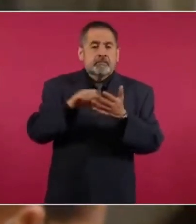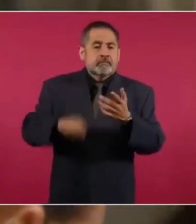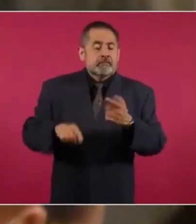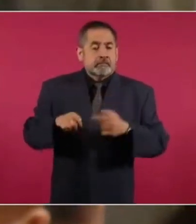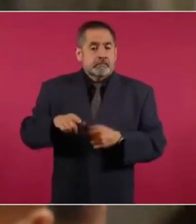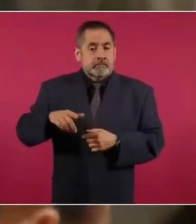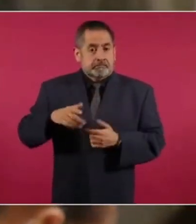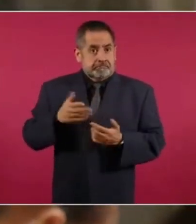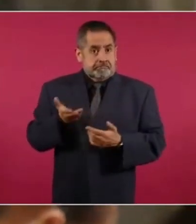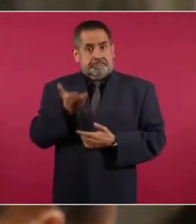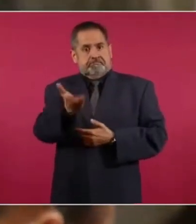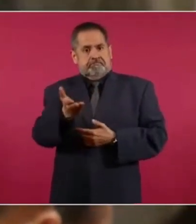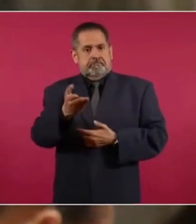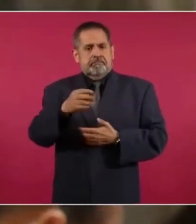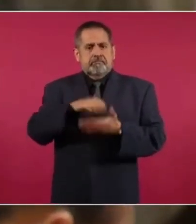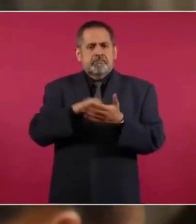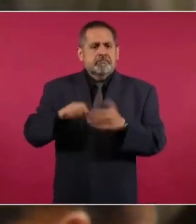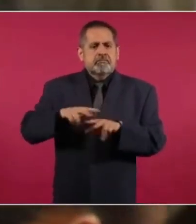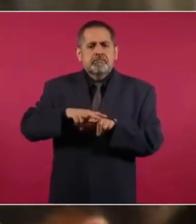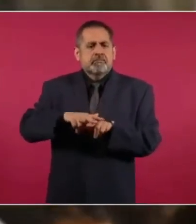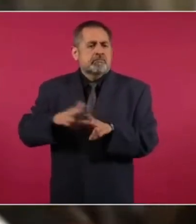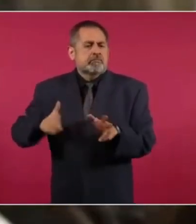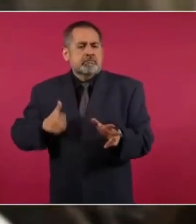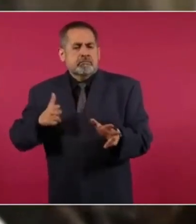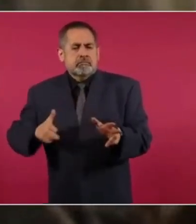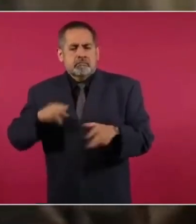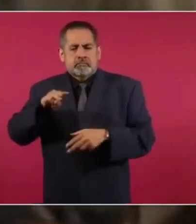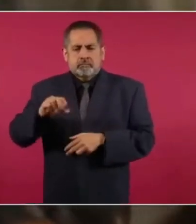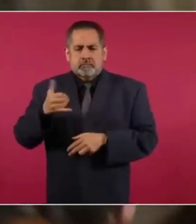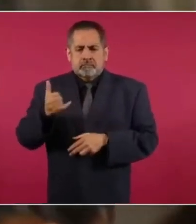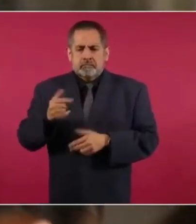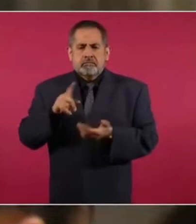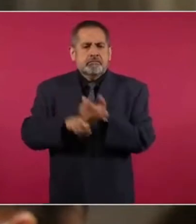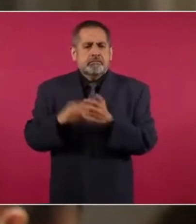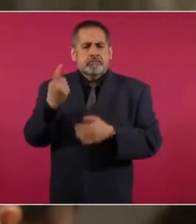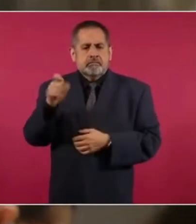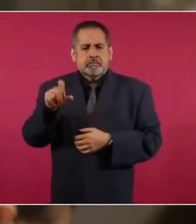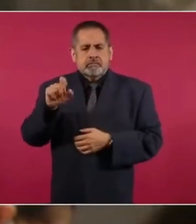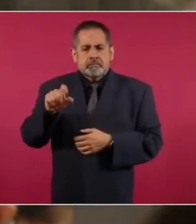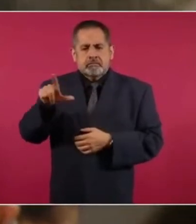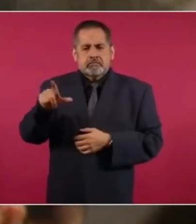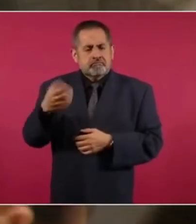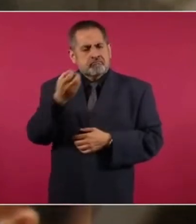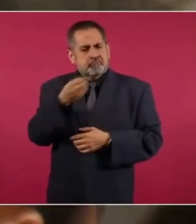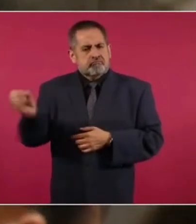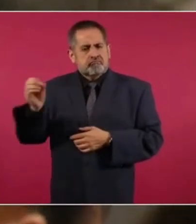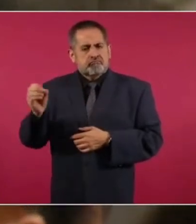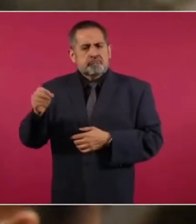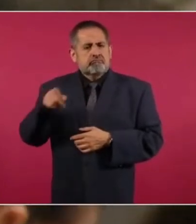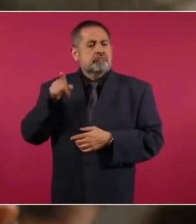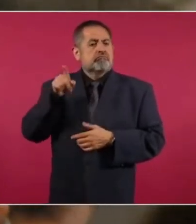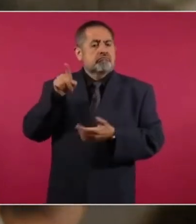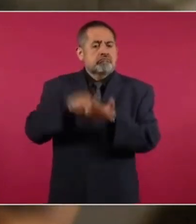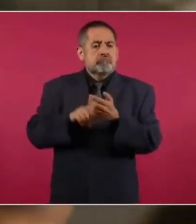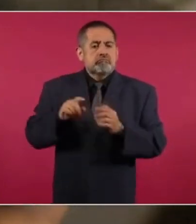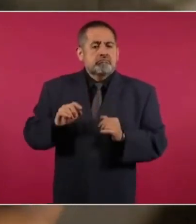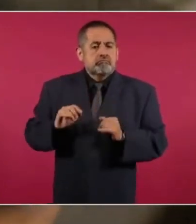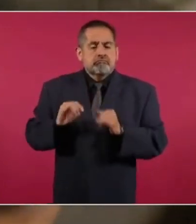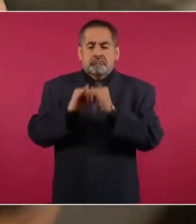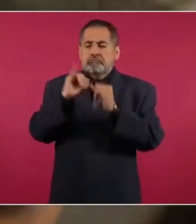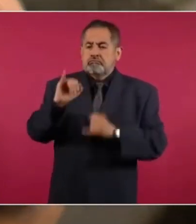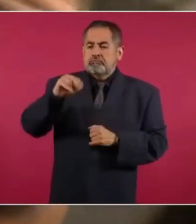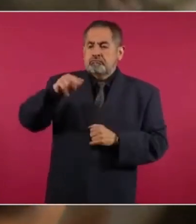como el que planteamos hoy, como el del Tren Maya, donde hay alrededor de 127 órdenes del Instituto Nacional de